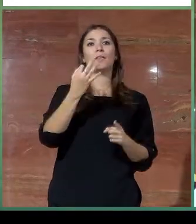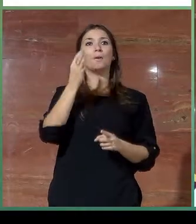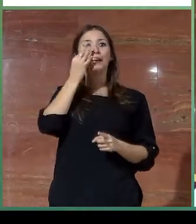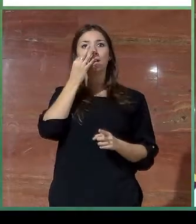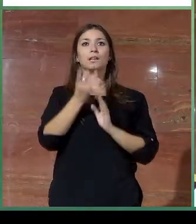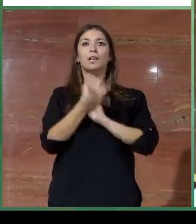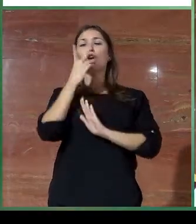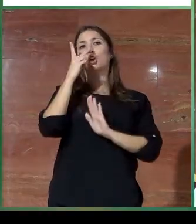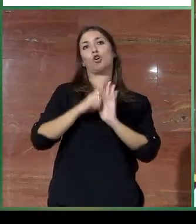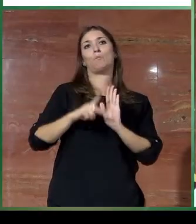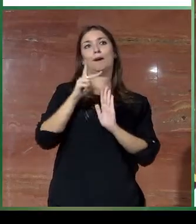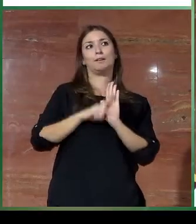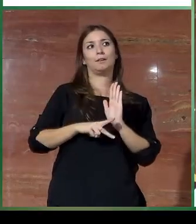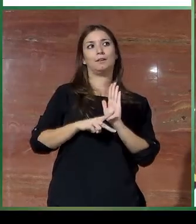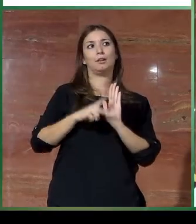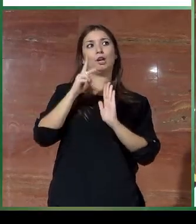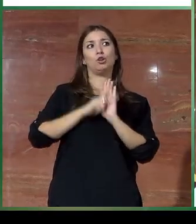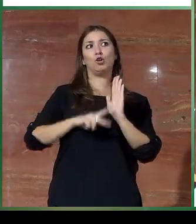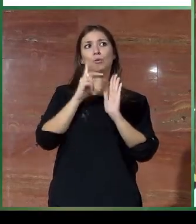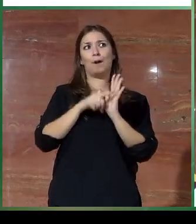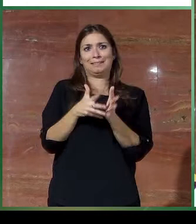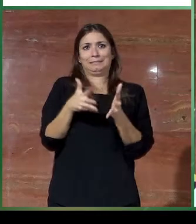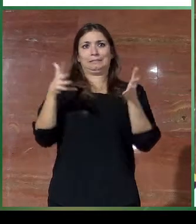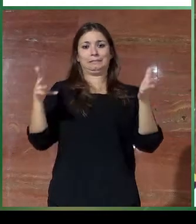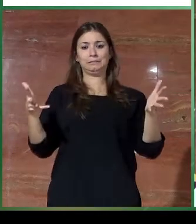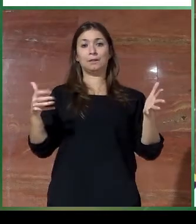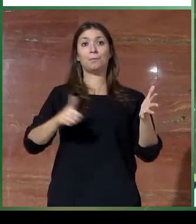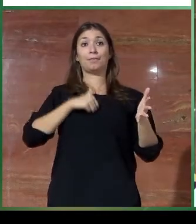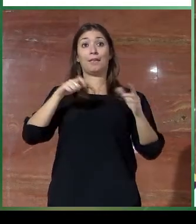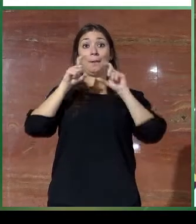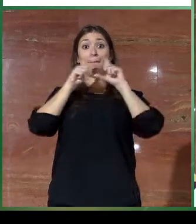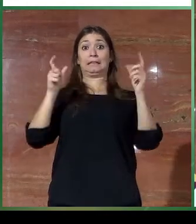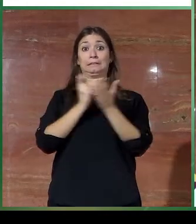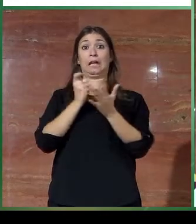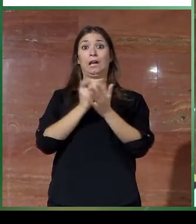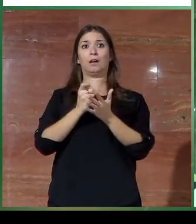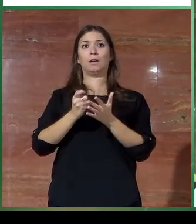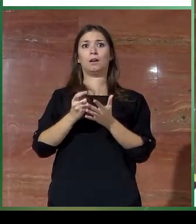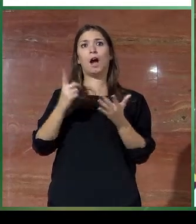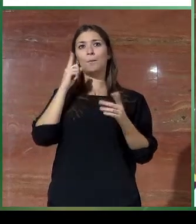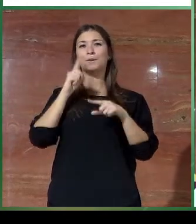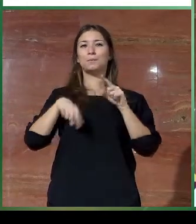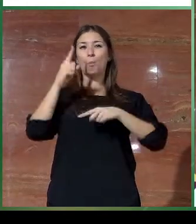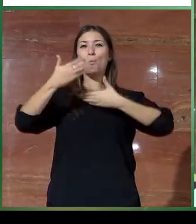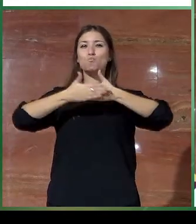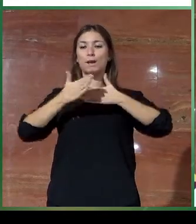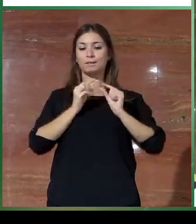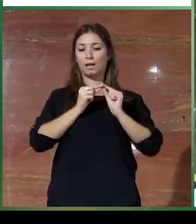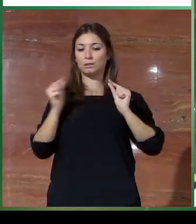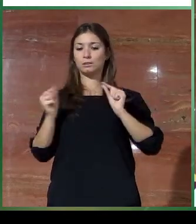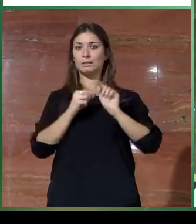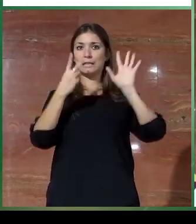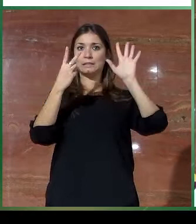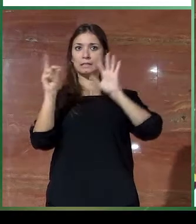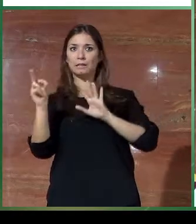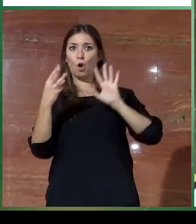una normativa lo suficientemente amplia, de repente el promotor no se tendría que plantear si la anchura de las puertas es de 70, es de 80